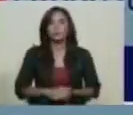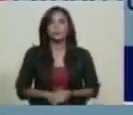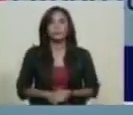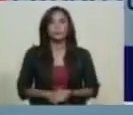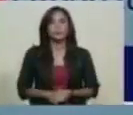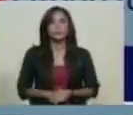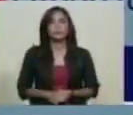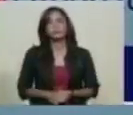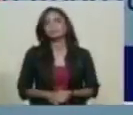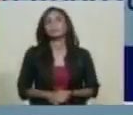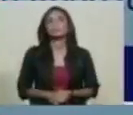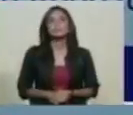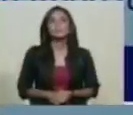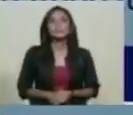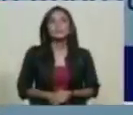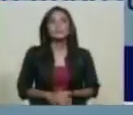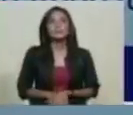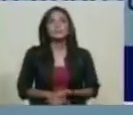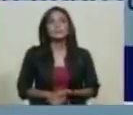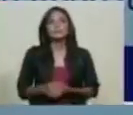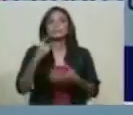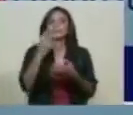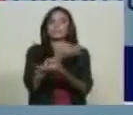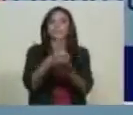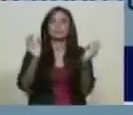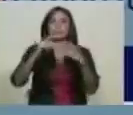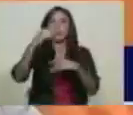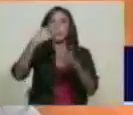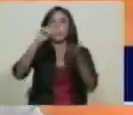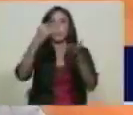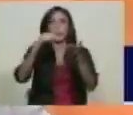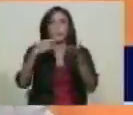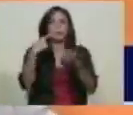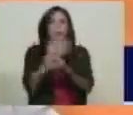es extraordinario el resultado.